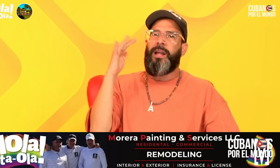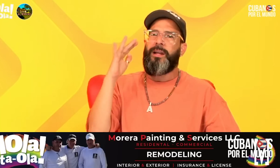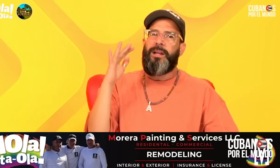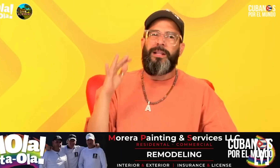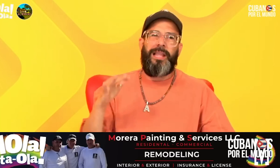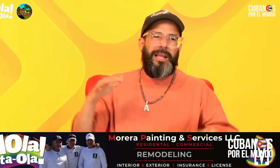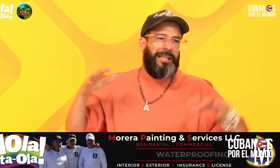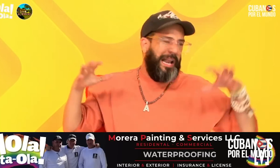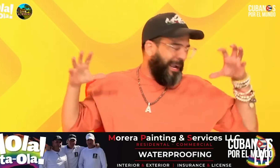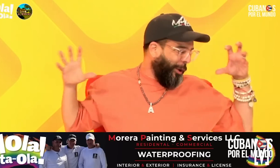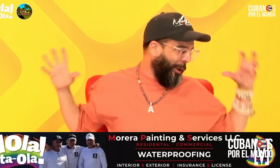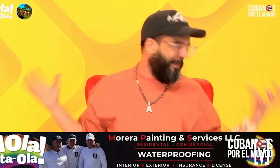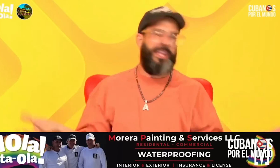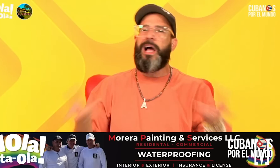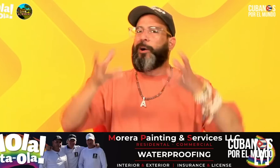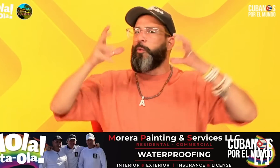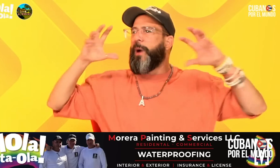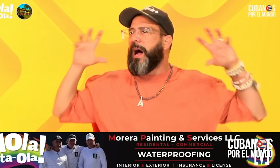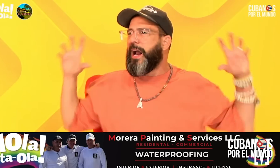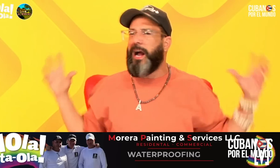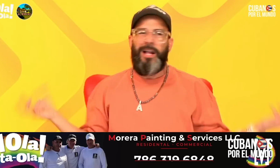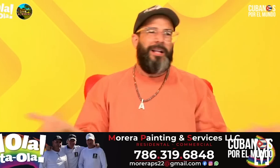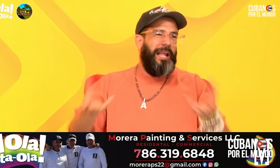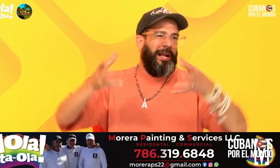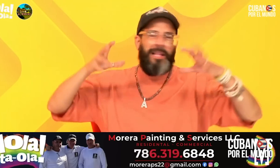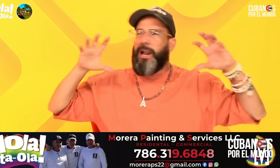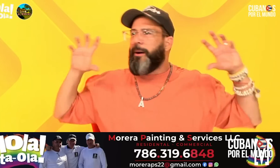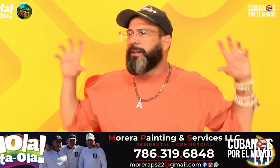despunte de la economía cubana,